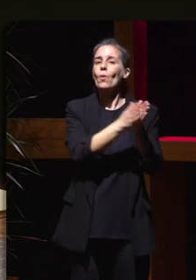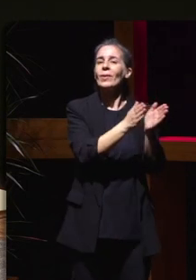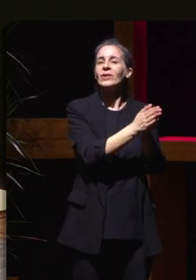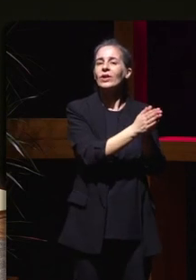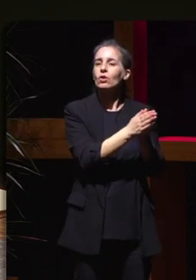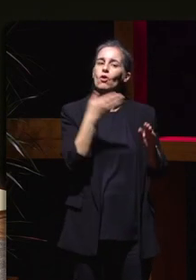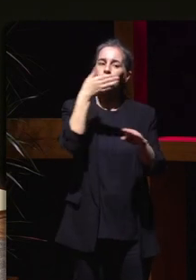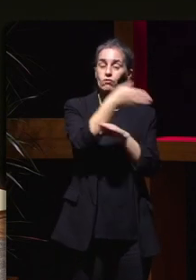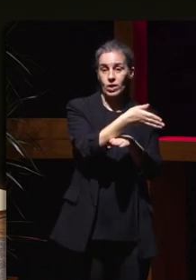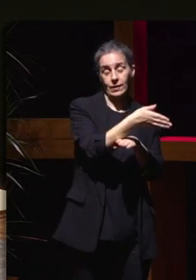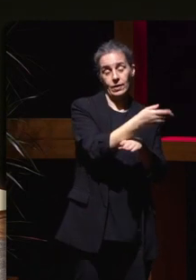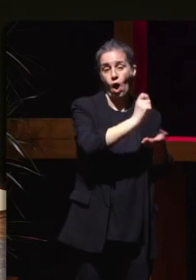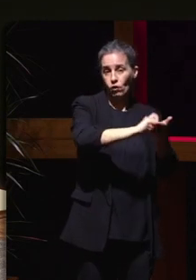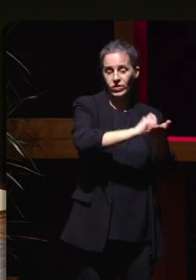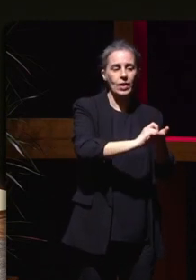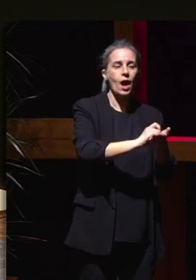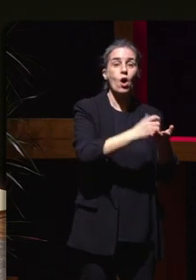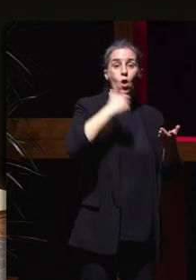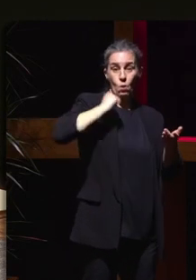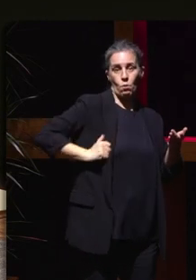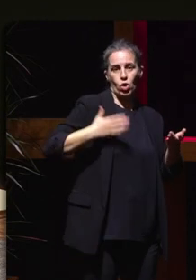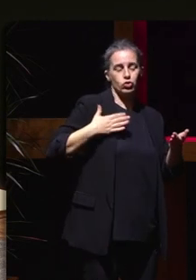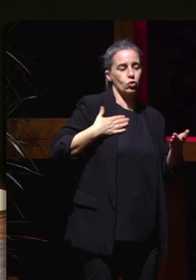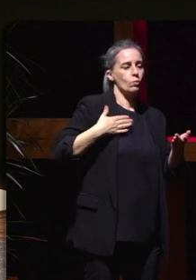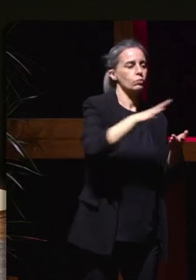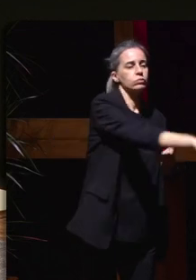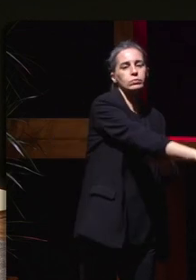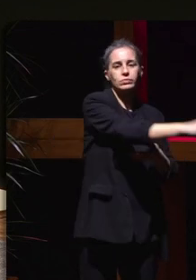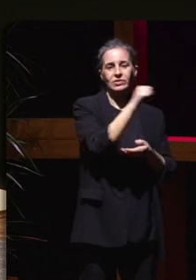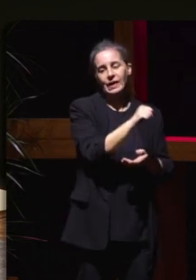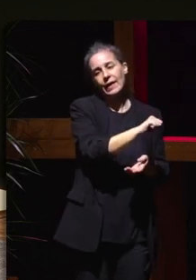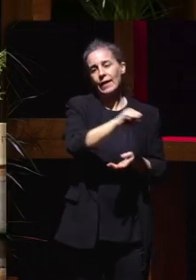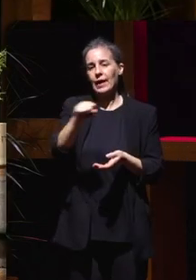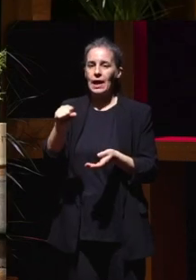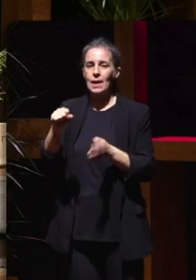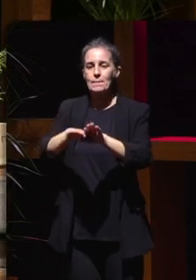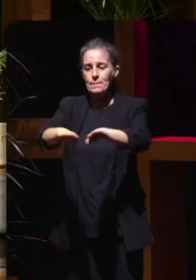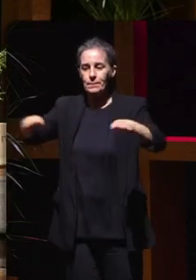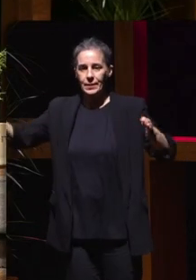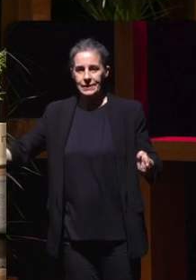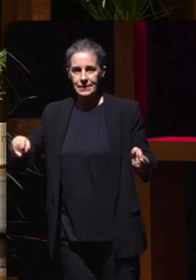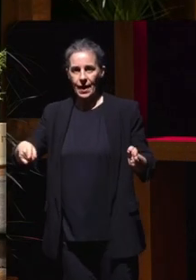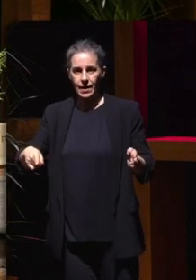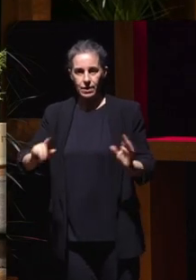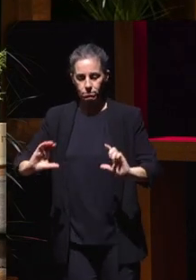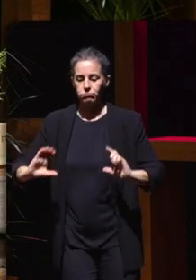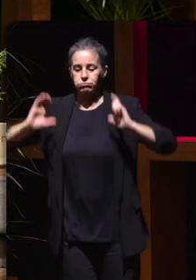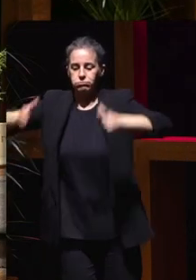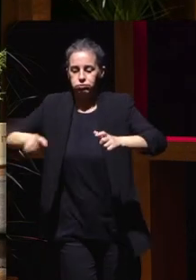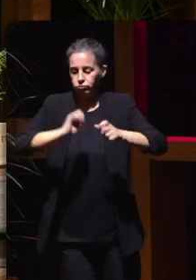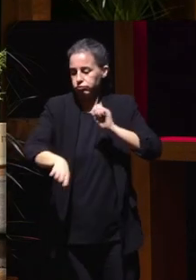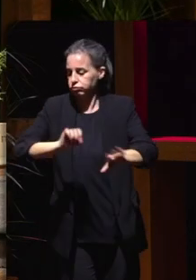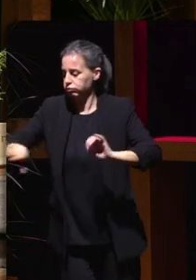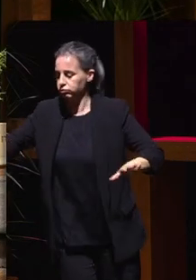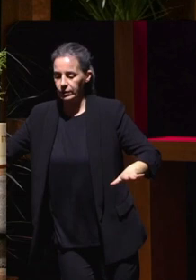levó uno para para mesa o estudio no que estábamos grabando vacío 1 y empezó a enumerar las cosas que llevaba porque